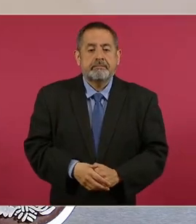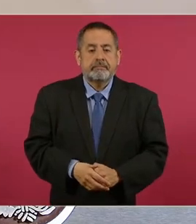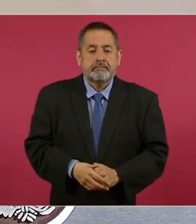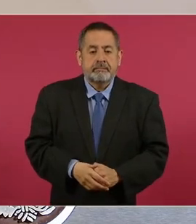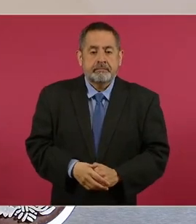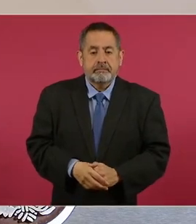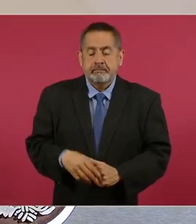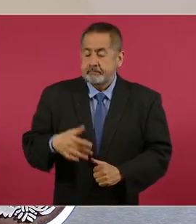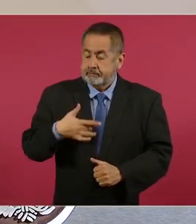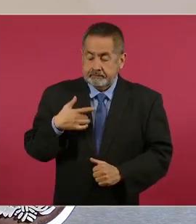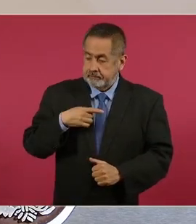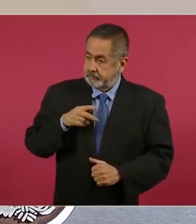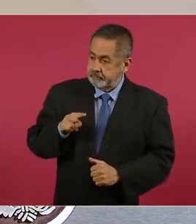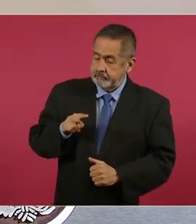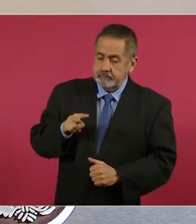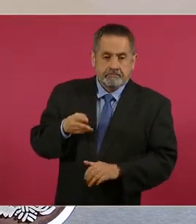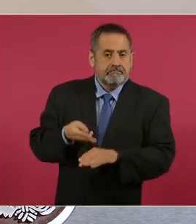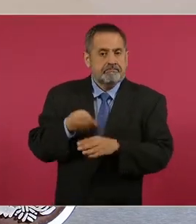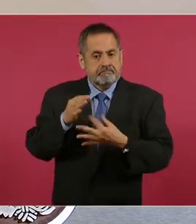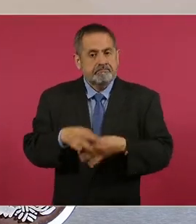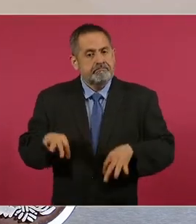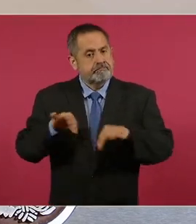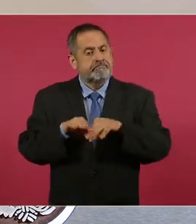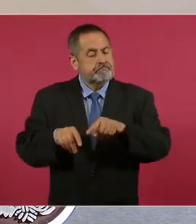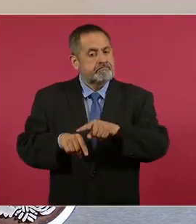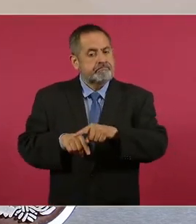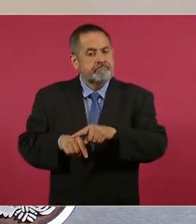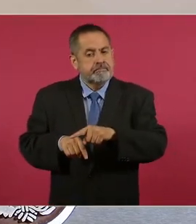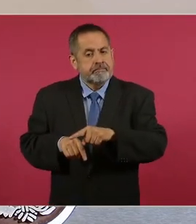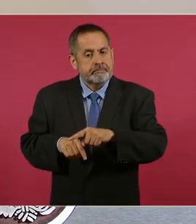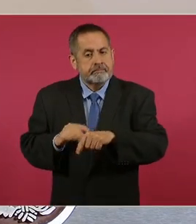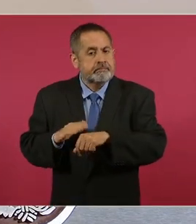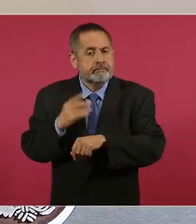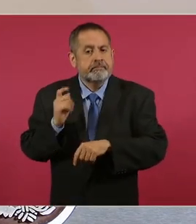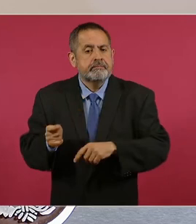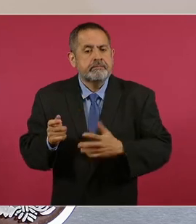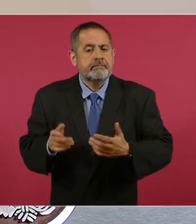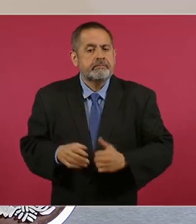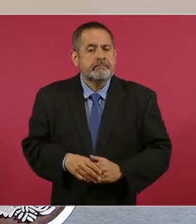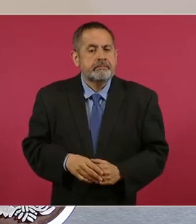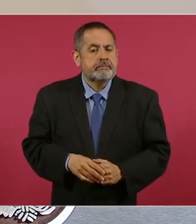Lo que me parece muy importante, porque